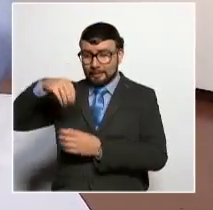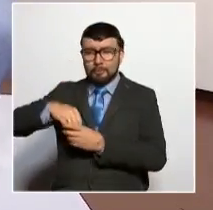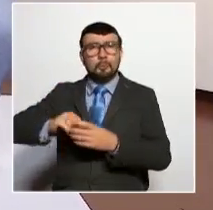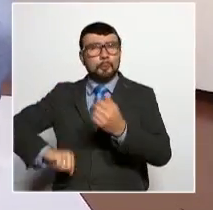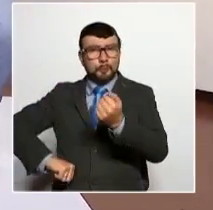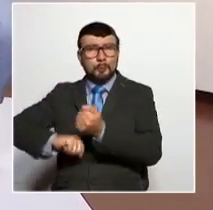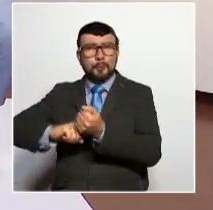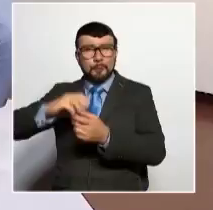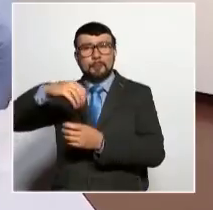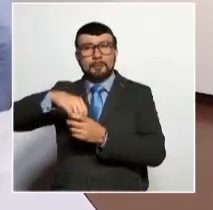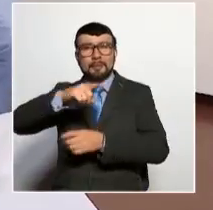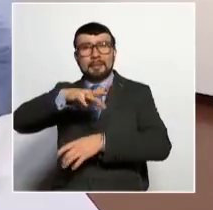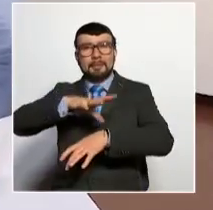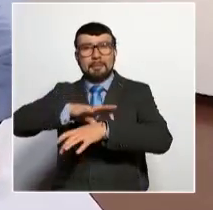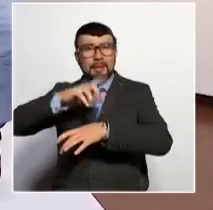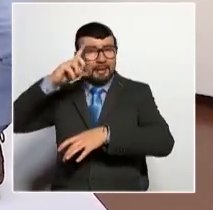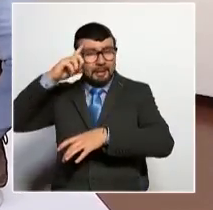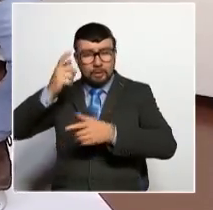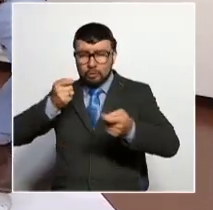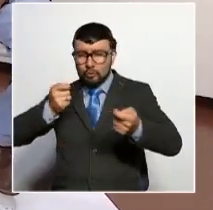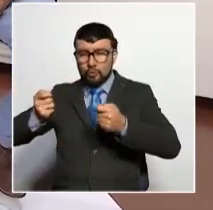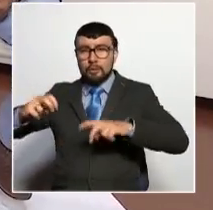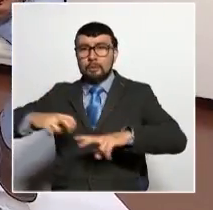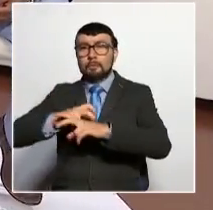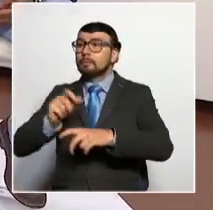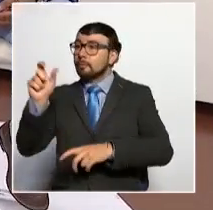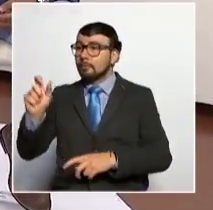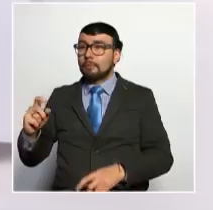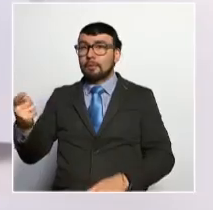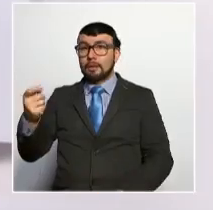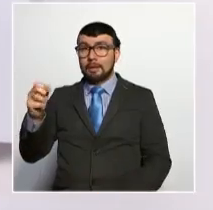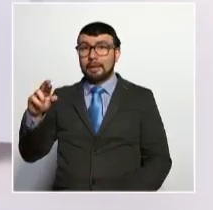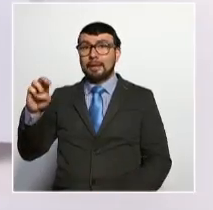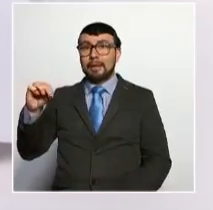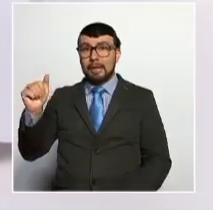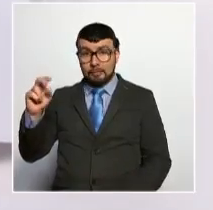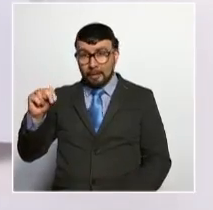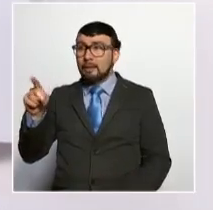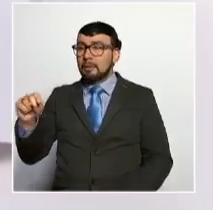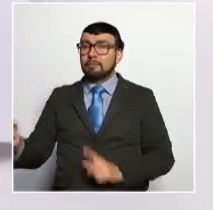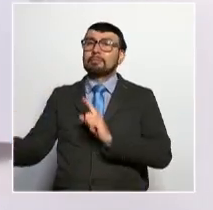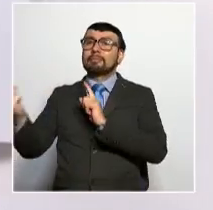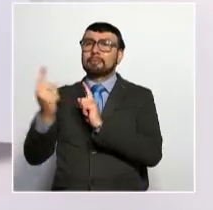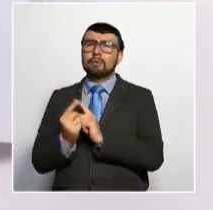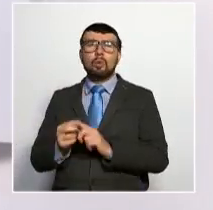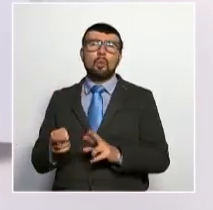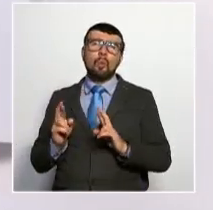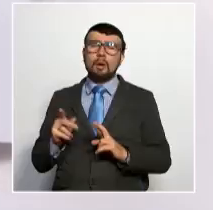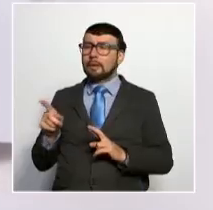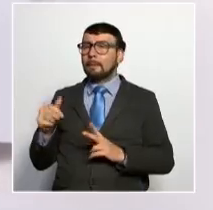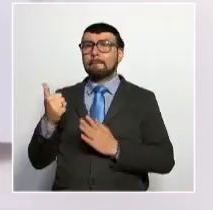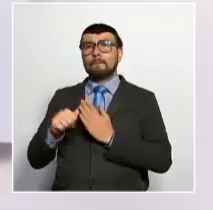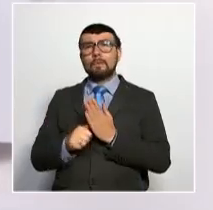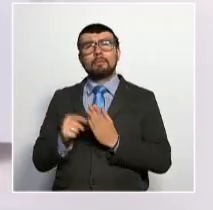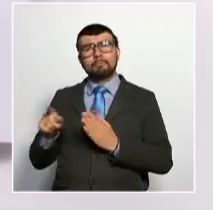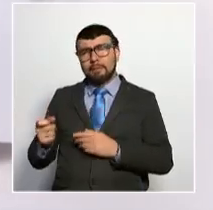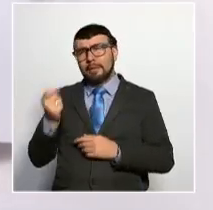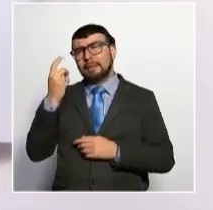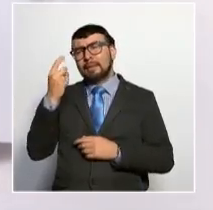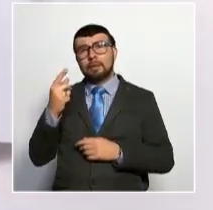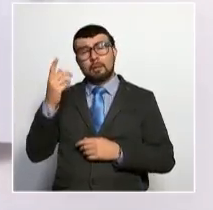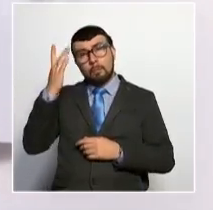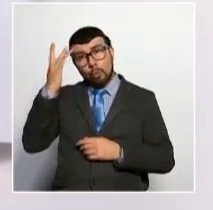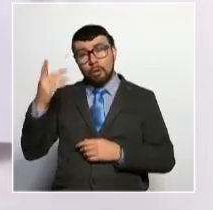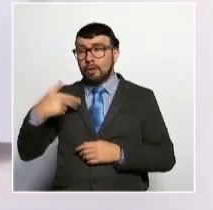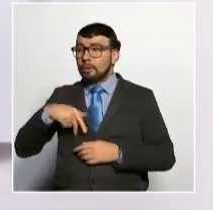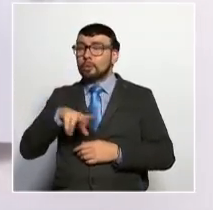apoya a nosotros en nuestros parques de la salud, el doctor Germán Ruiz Bolívar que nos apoya en la consulta y ojalá con este programa entiendan por qué nosotros